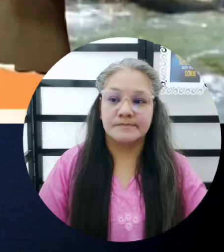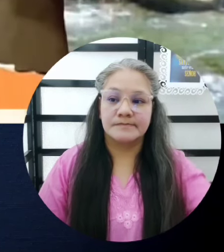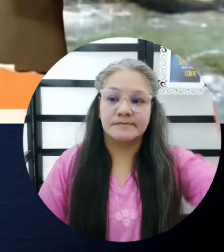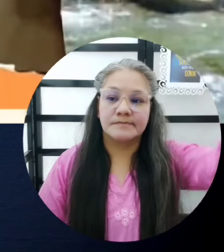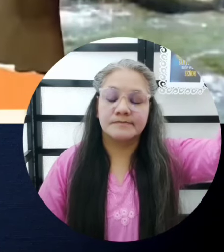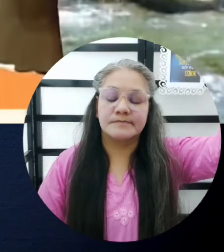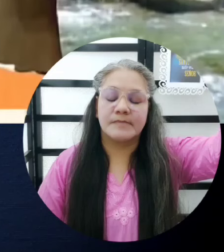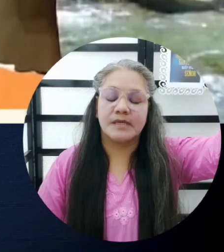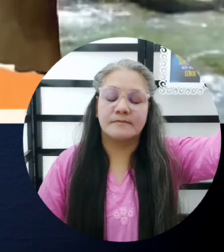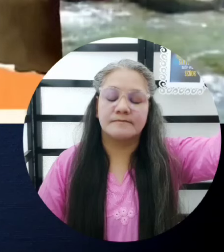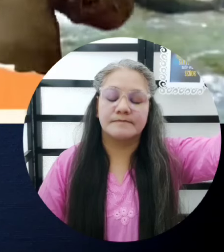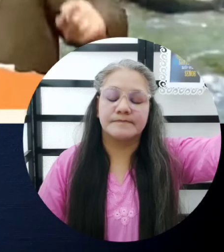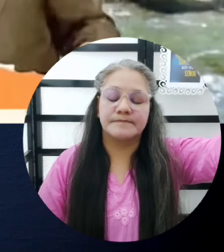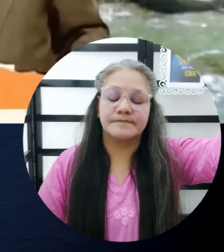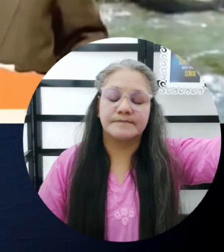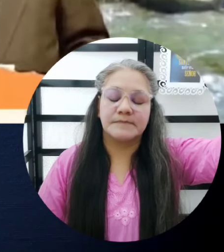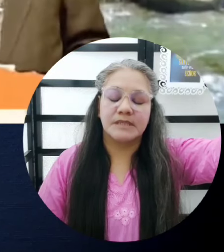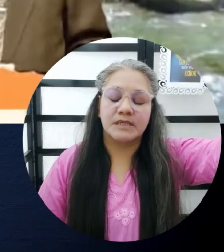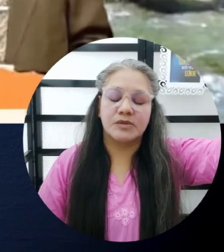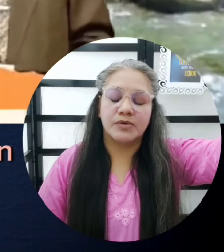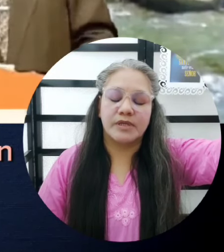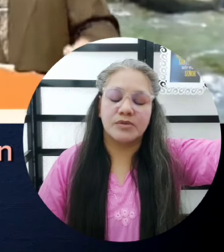pero temerosa de Dios,